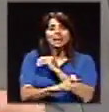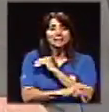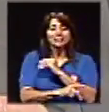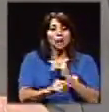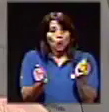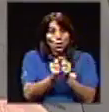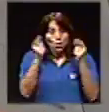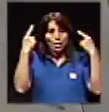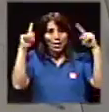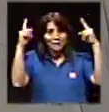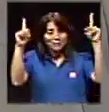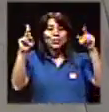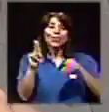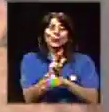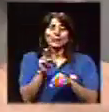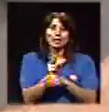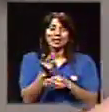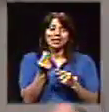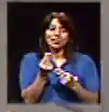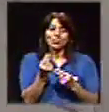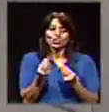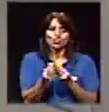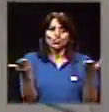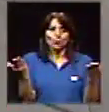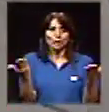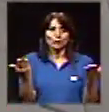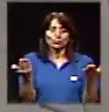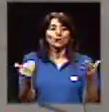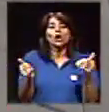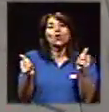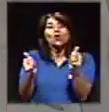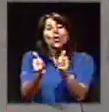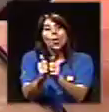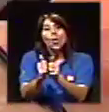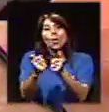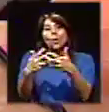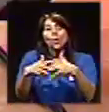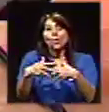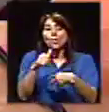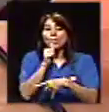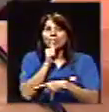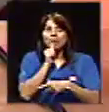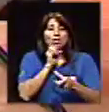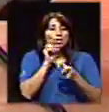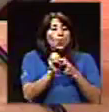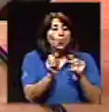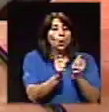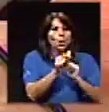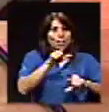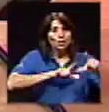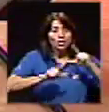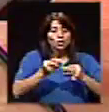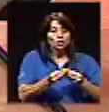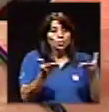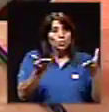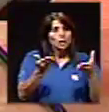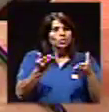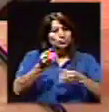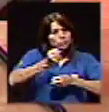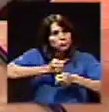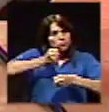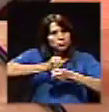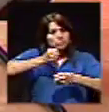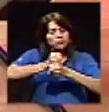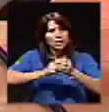recursos públicos para, en conjunto con el sector privado o en laboratorios públicos, hacer investigación y desarrollo tecnológico